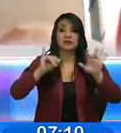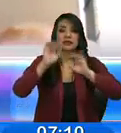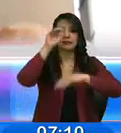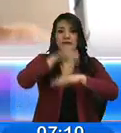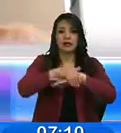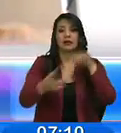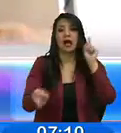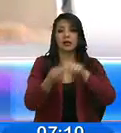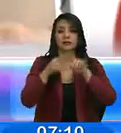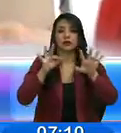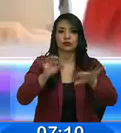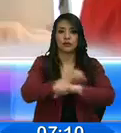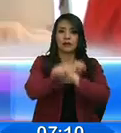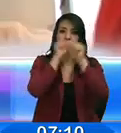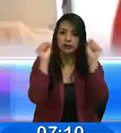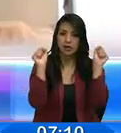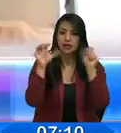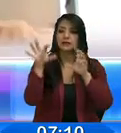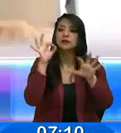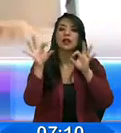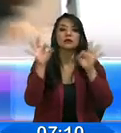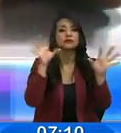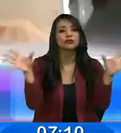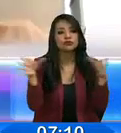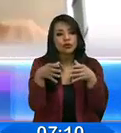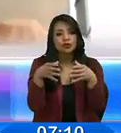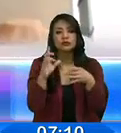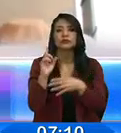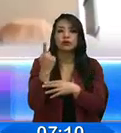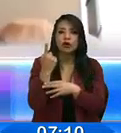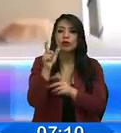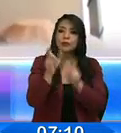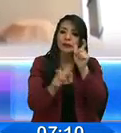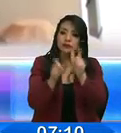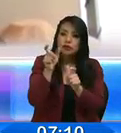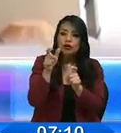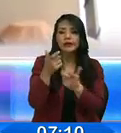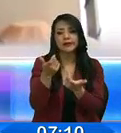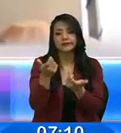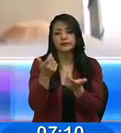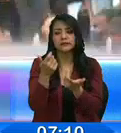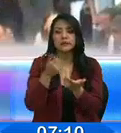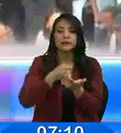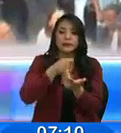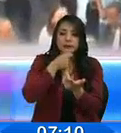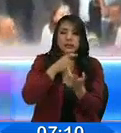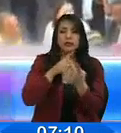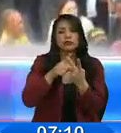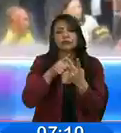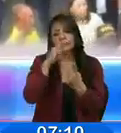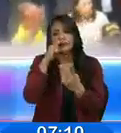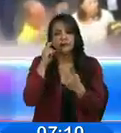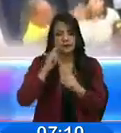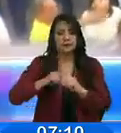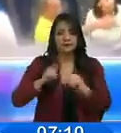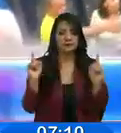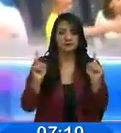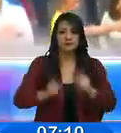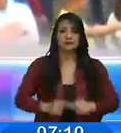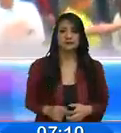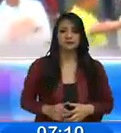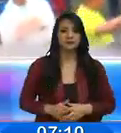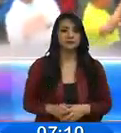las 8 de la mañana, bajo criterios de selección, obviamente, de personas con vulnerabilidad o doble vulnerabilidad. Con imágenes de José Cedeño,